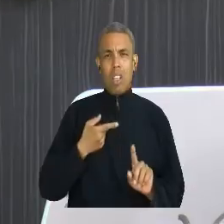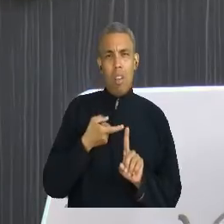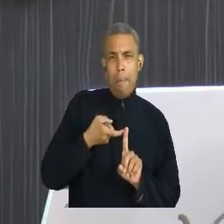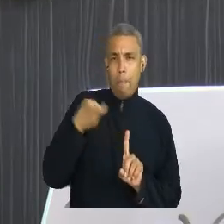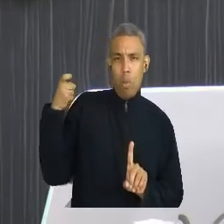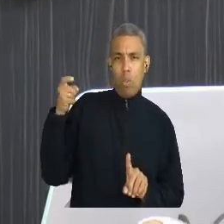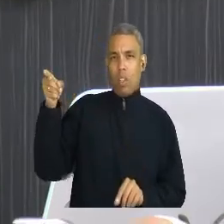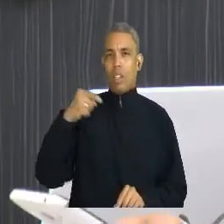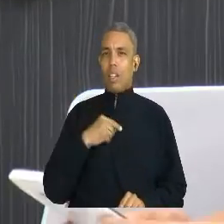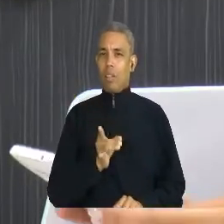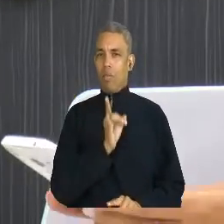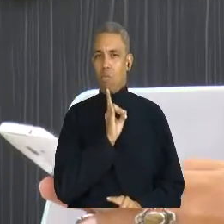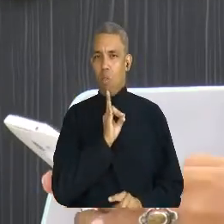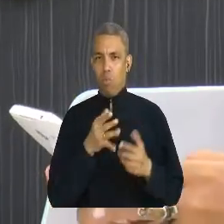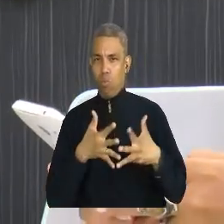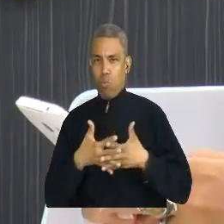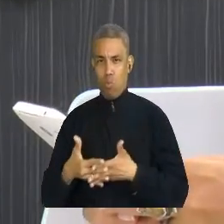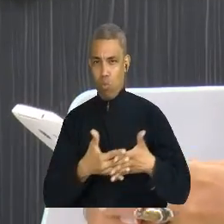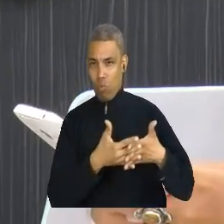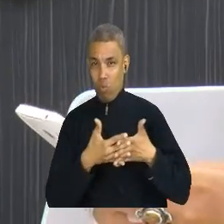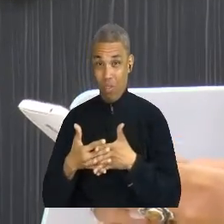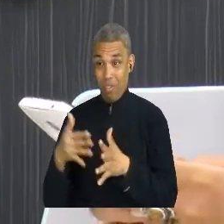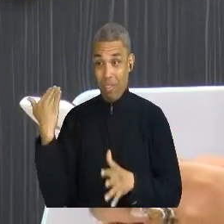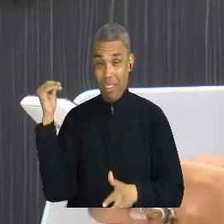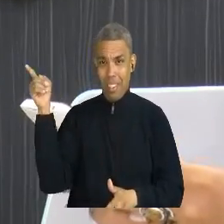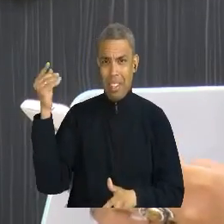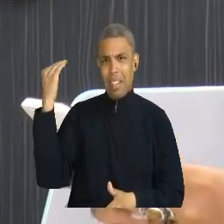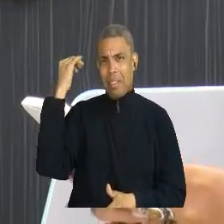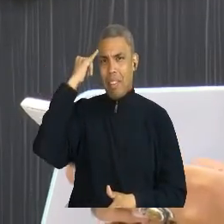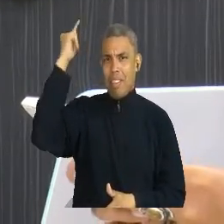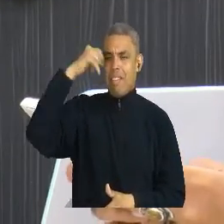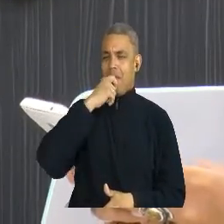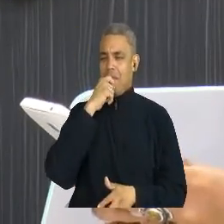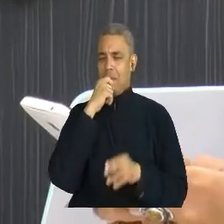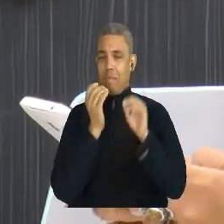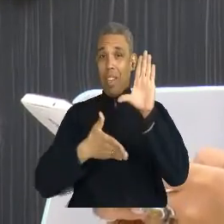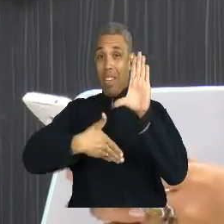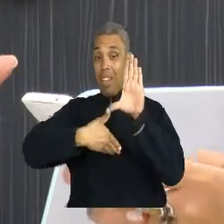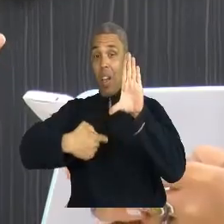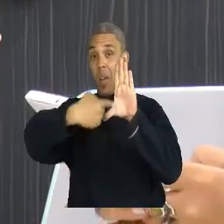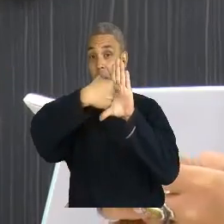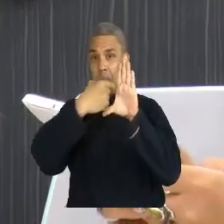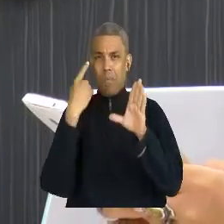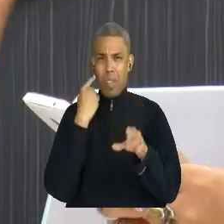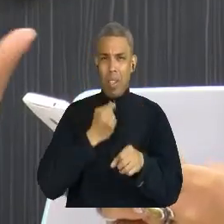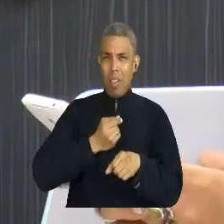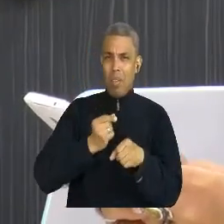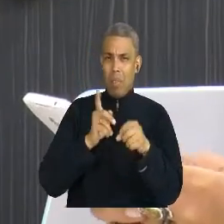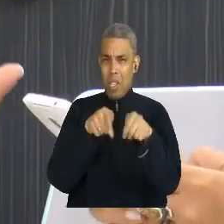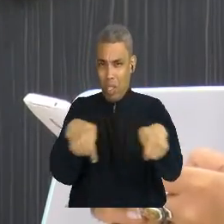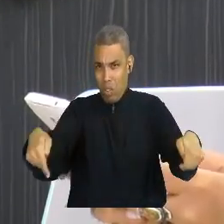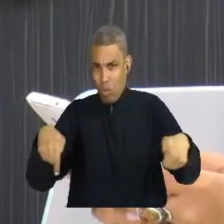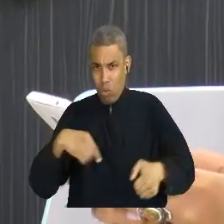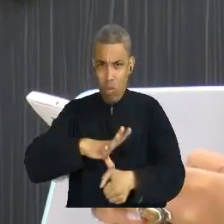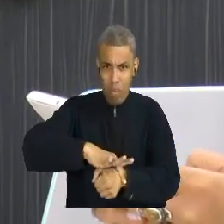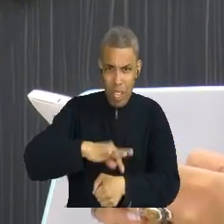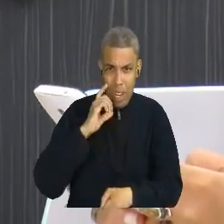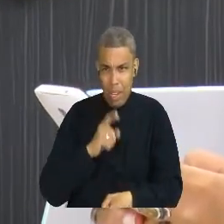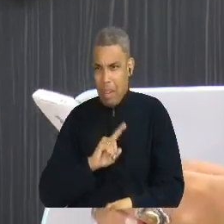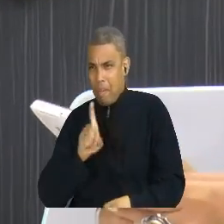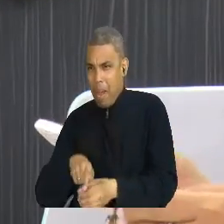muy lindas en estas clínicas de Norteamérica y cómo acogen y cómo retoman y cómo adoptan esto